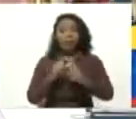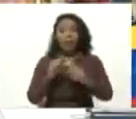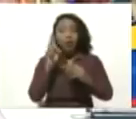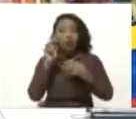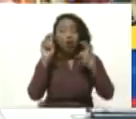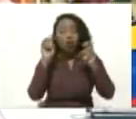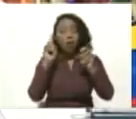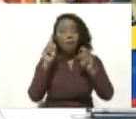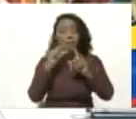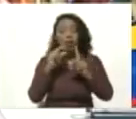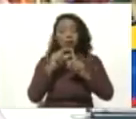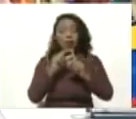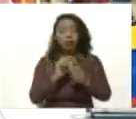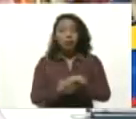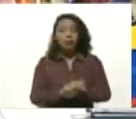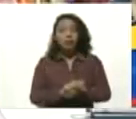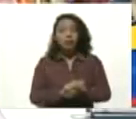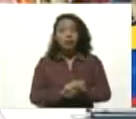palabra. Correcto.